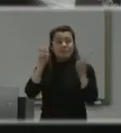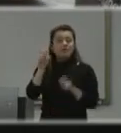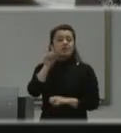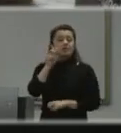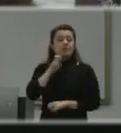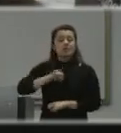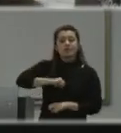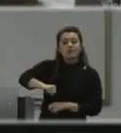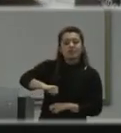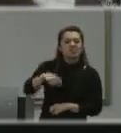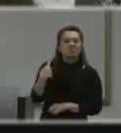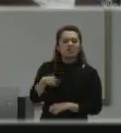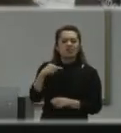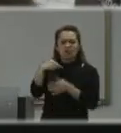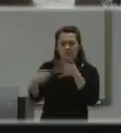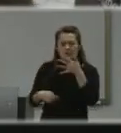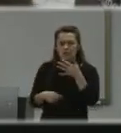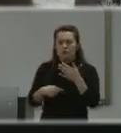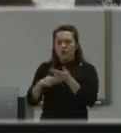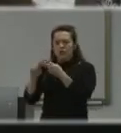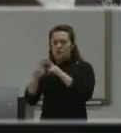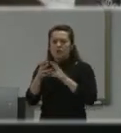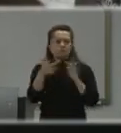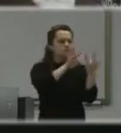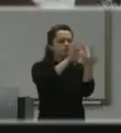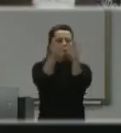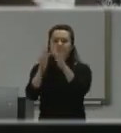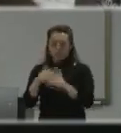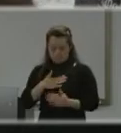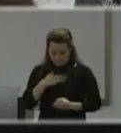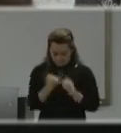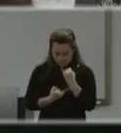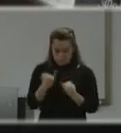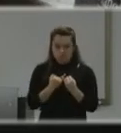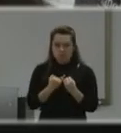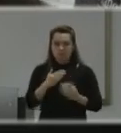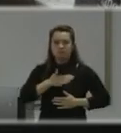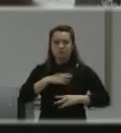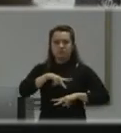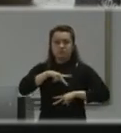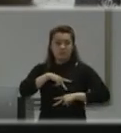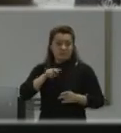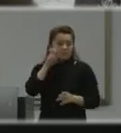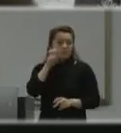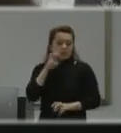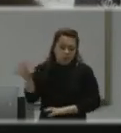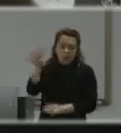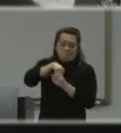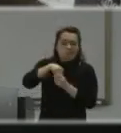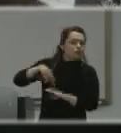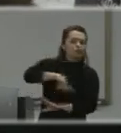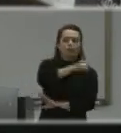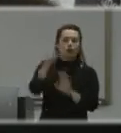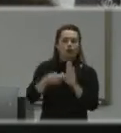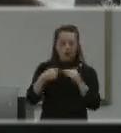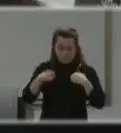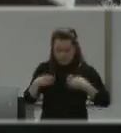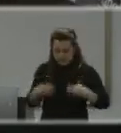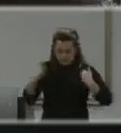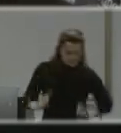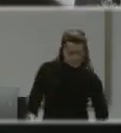es lo que tiene que ver con todo lo que tiene que ver con el relacionamiento del otro y con mi identidad propia, ¿no es cierto? O sea, la sexualidad es todo, la sexualidad es cómo me visto,